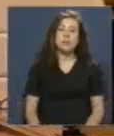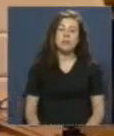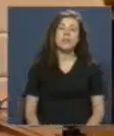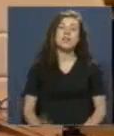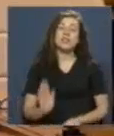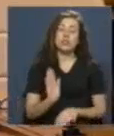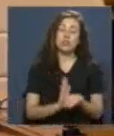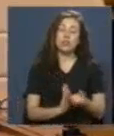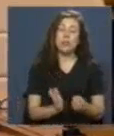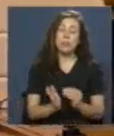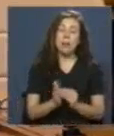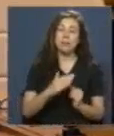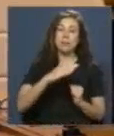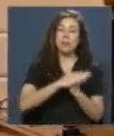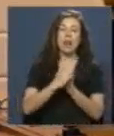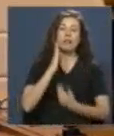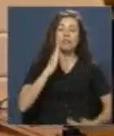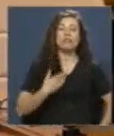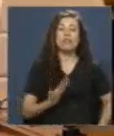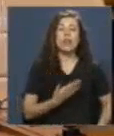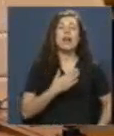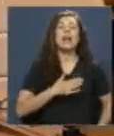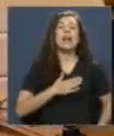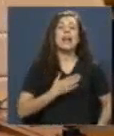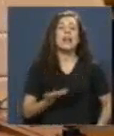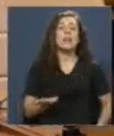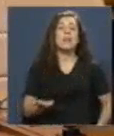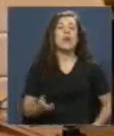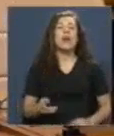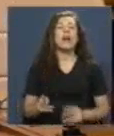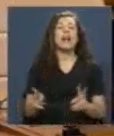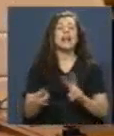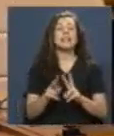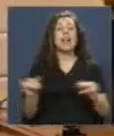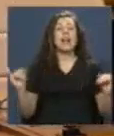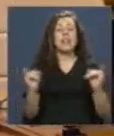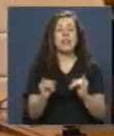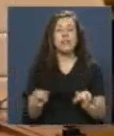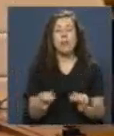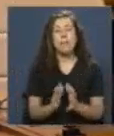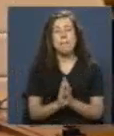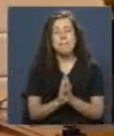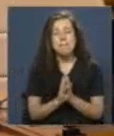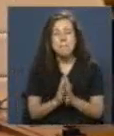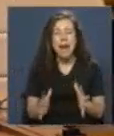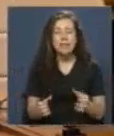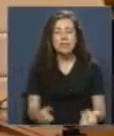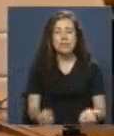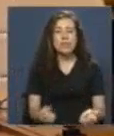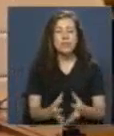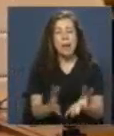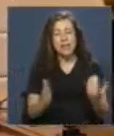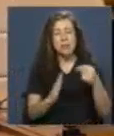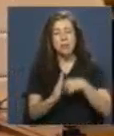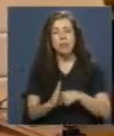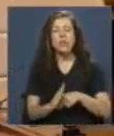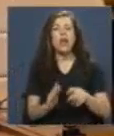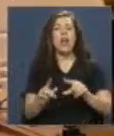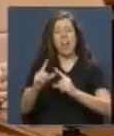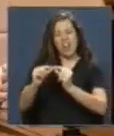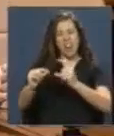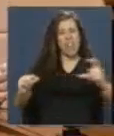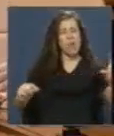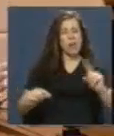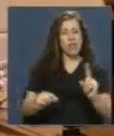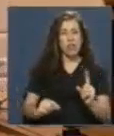pilar solidario, que quisiéramos que fuera de forma mucho más profunda y de forma mucho menos gradual,